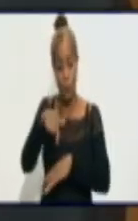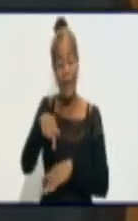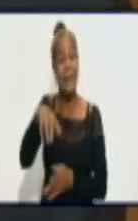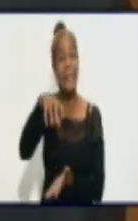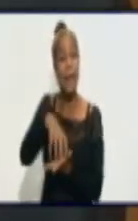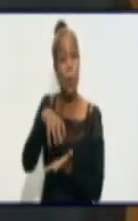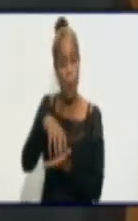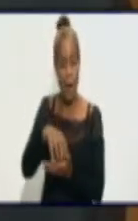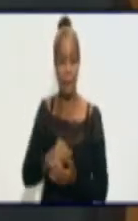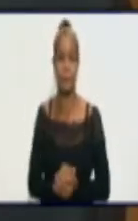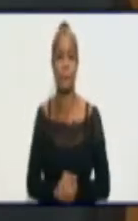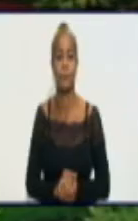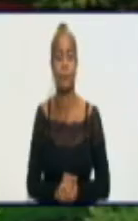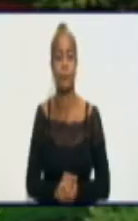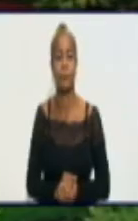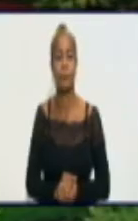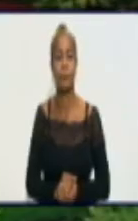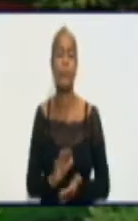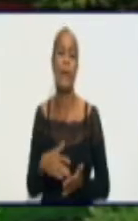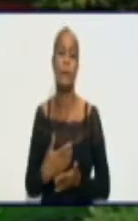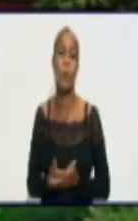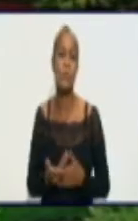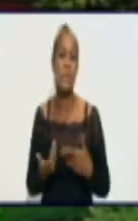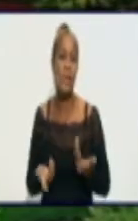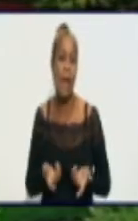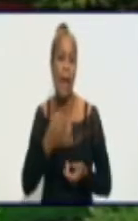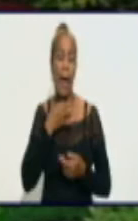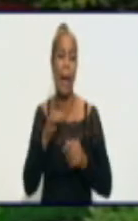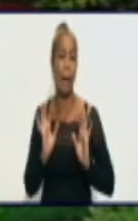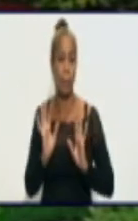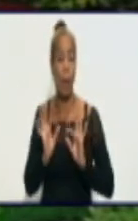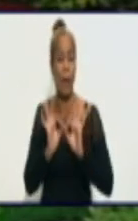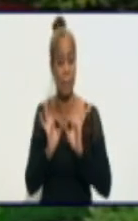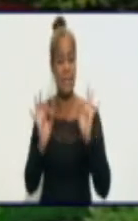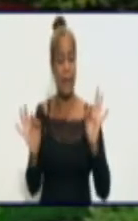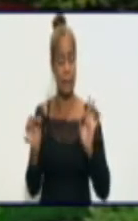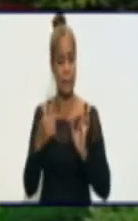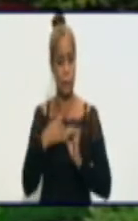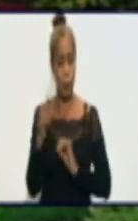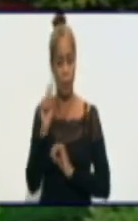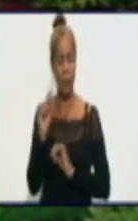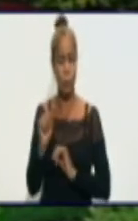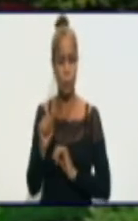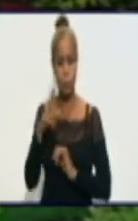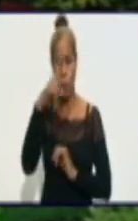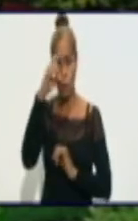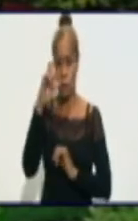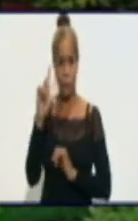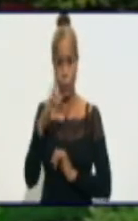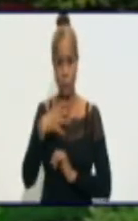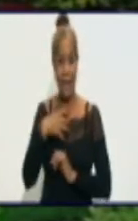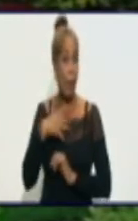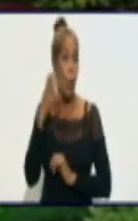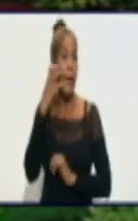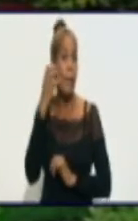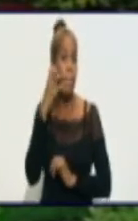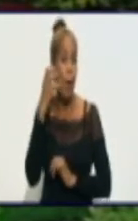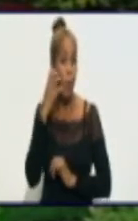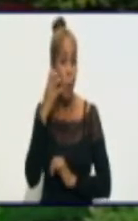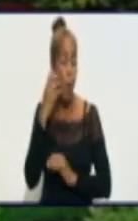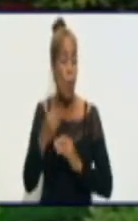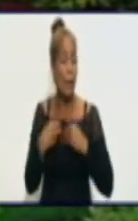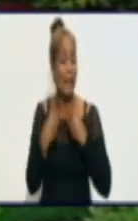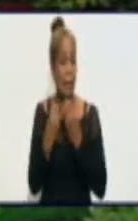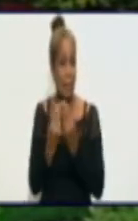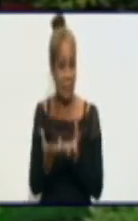por la comunidad. Especialista, si yo no tengo el abate, por ejemplo, en mi casa, ¿cómo yo puedo hacer ese autofocal o cómo yo puedo garantizar que el